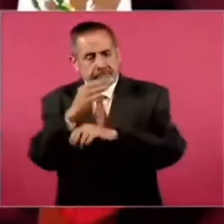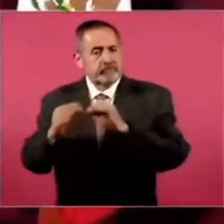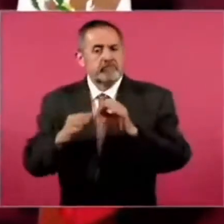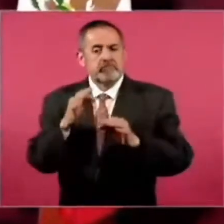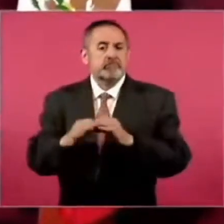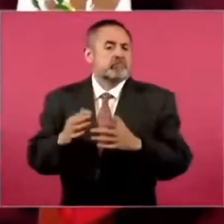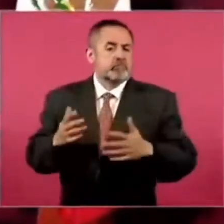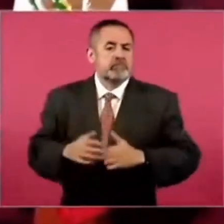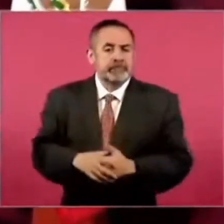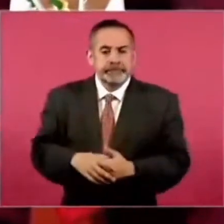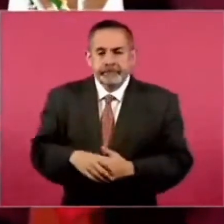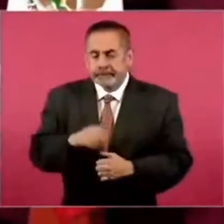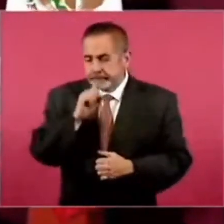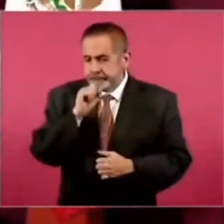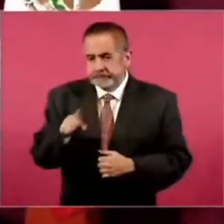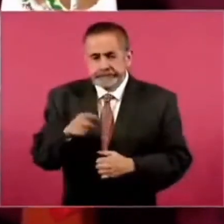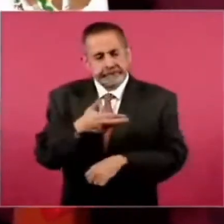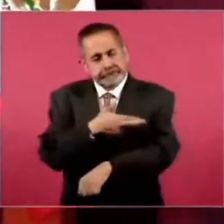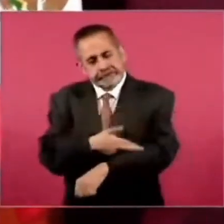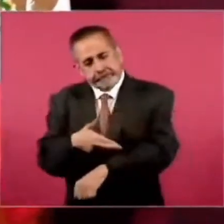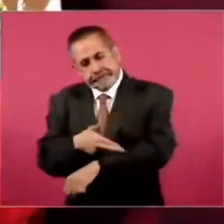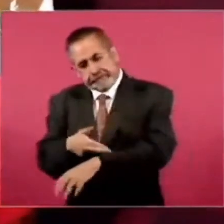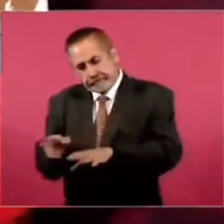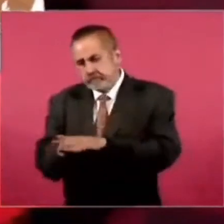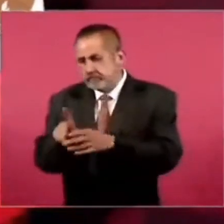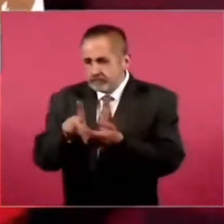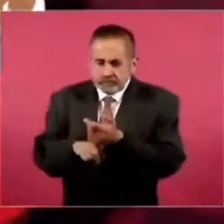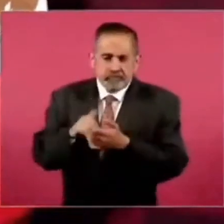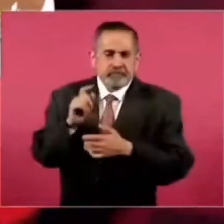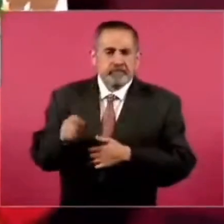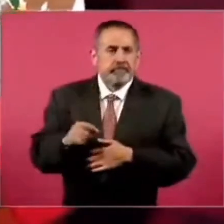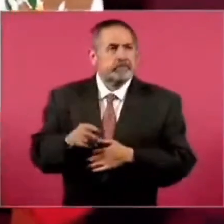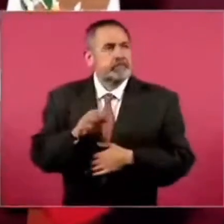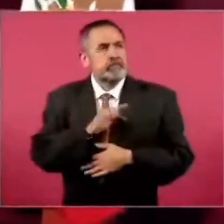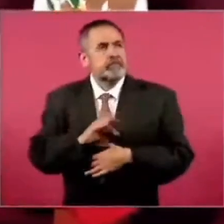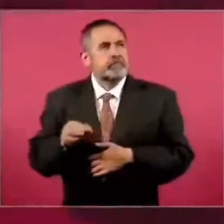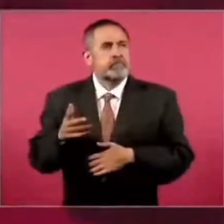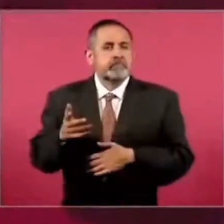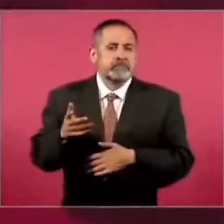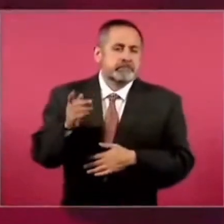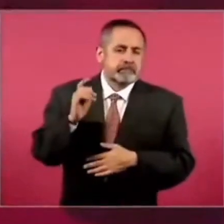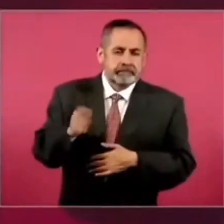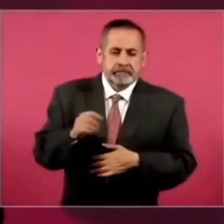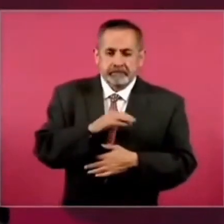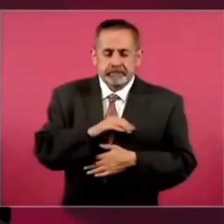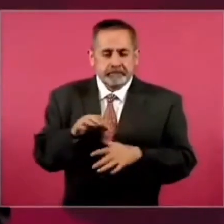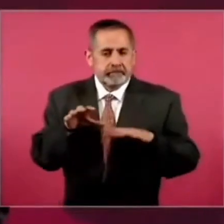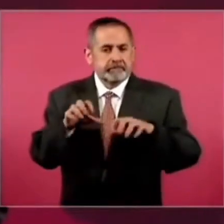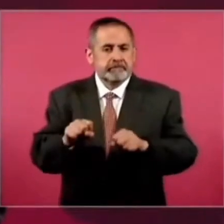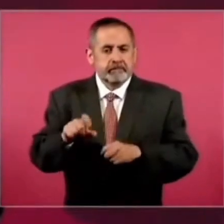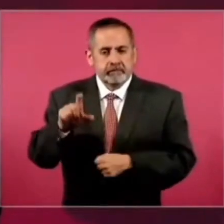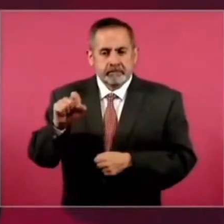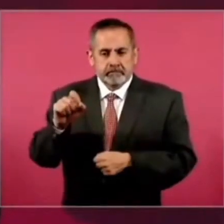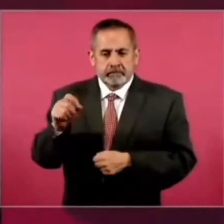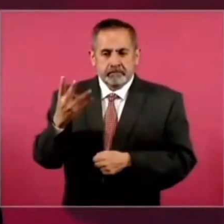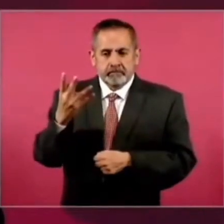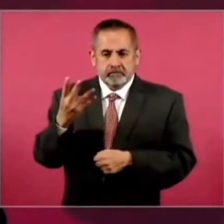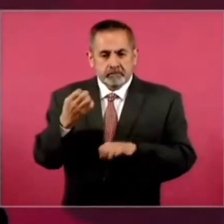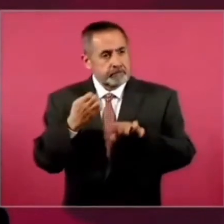Y estamos pensando que mínimo vamos a llegar a veinticuatro